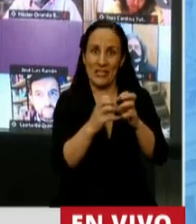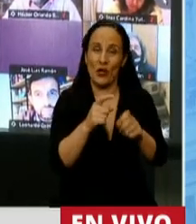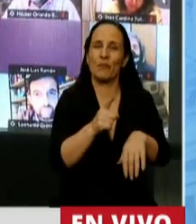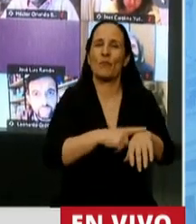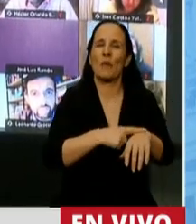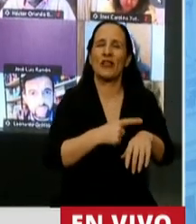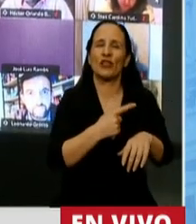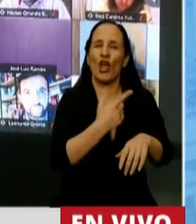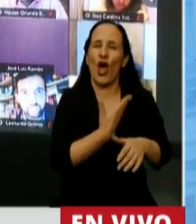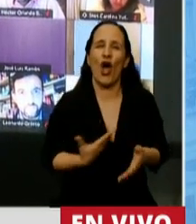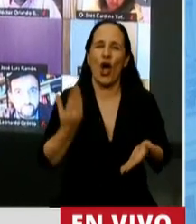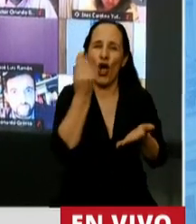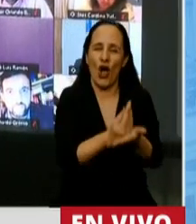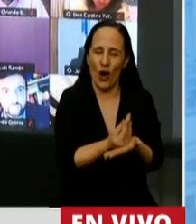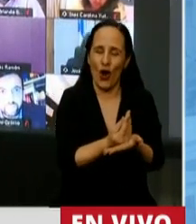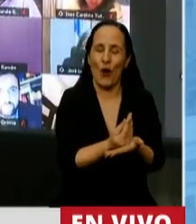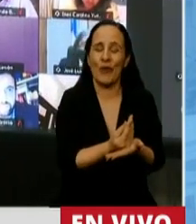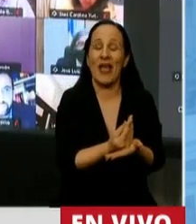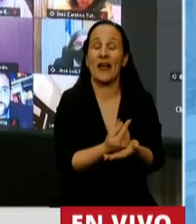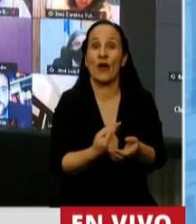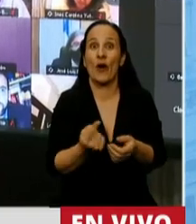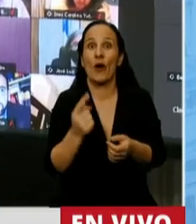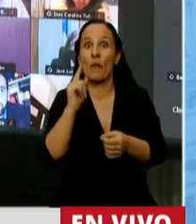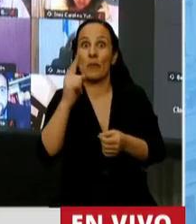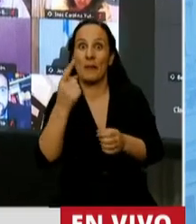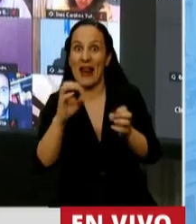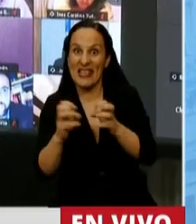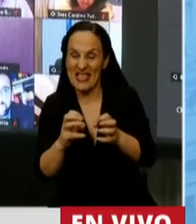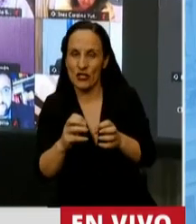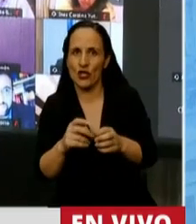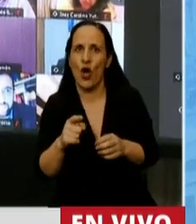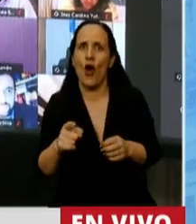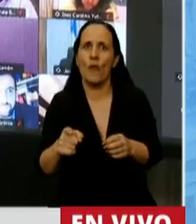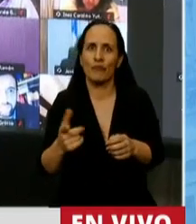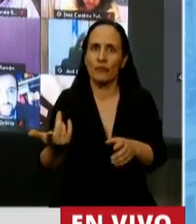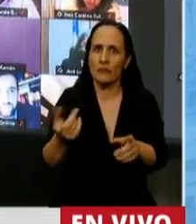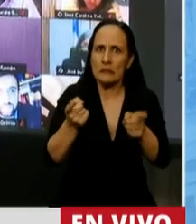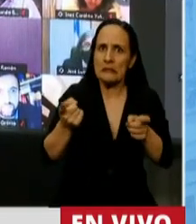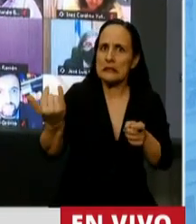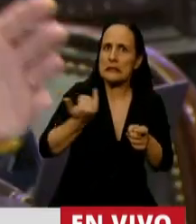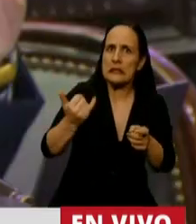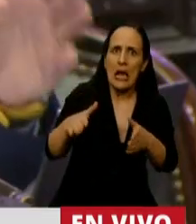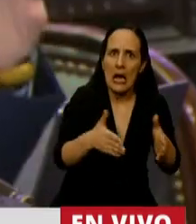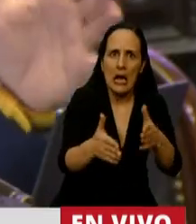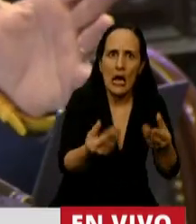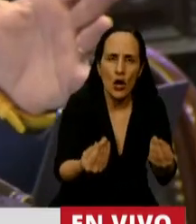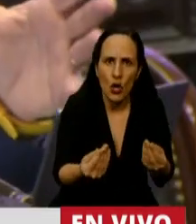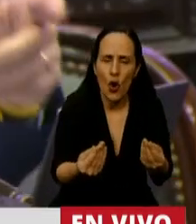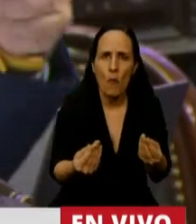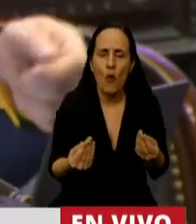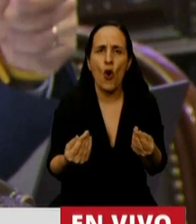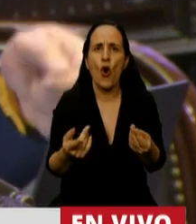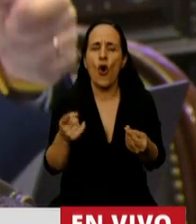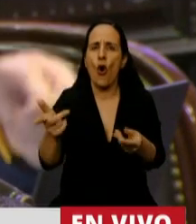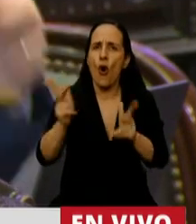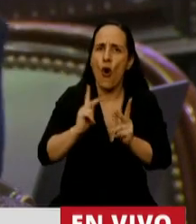la asunción de este gobierno cuando esperábamos atentamente la hoja de ruta cuando esperábamos atentamente que